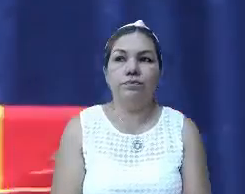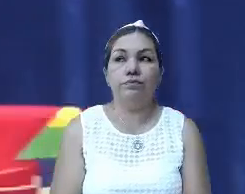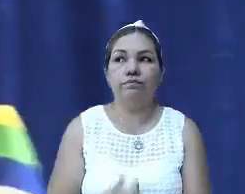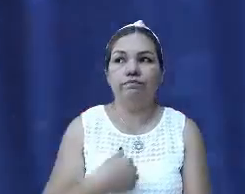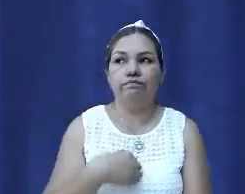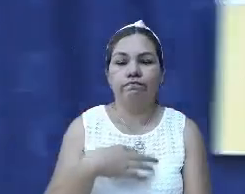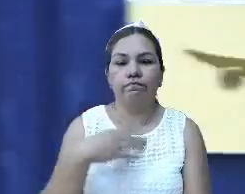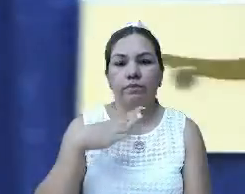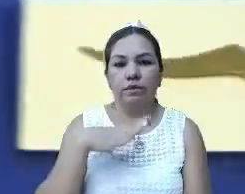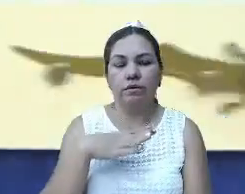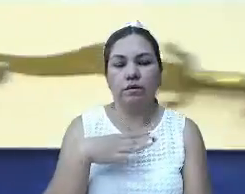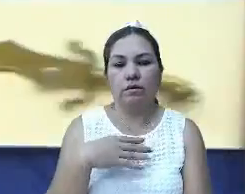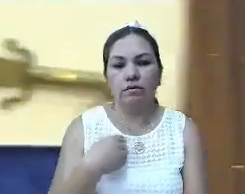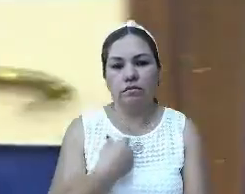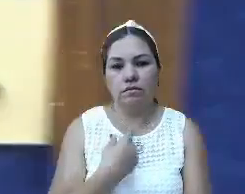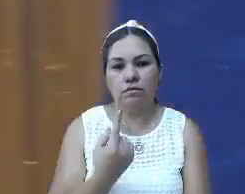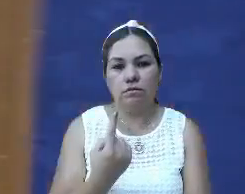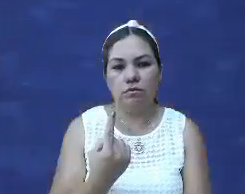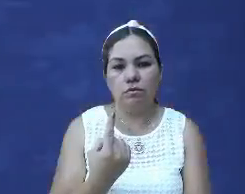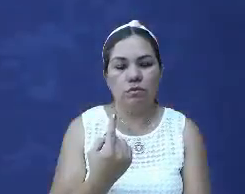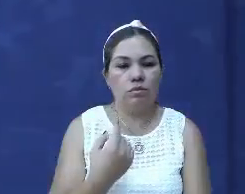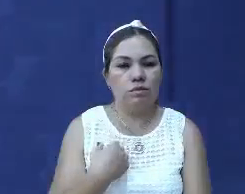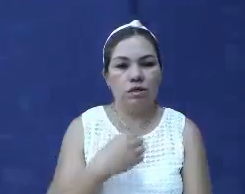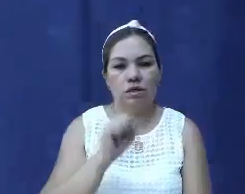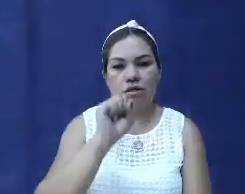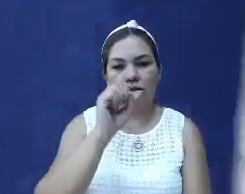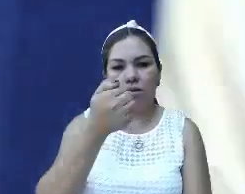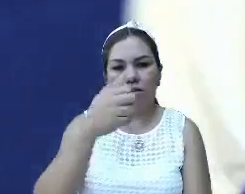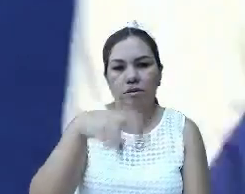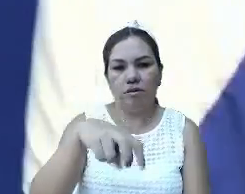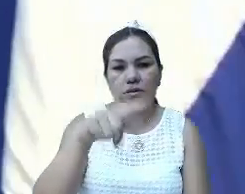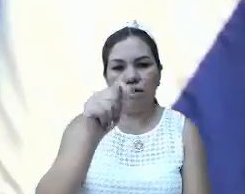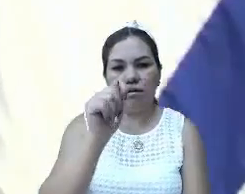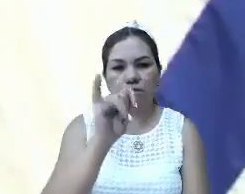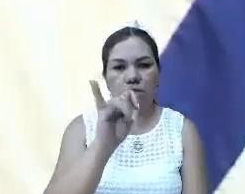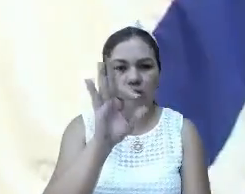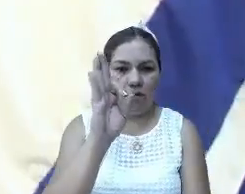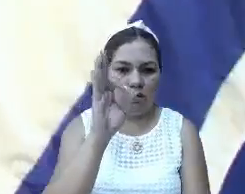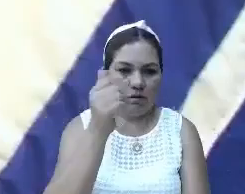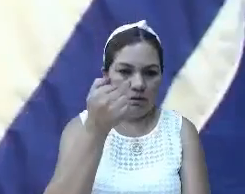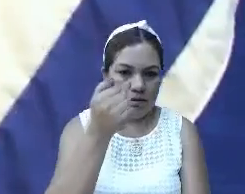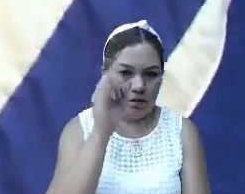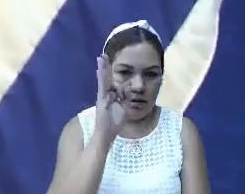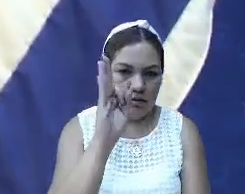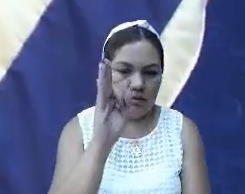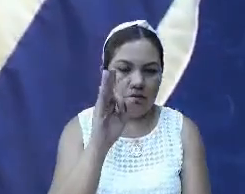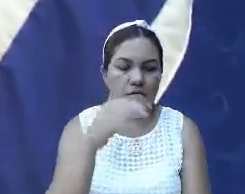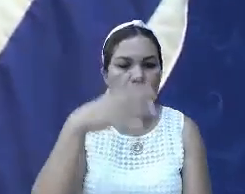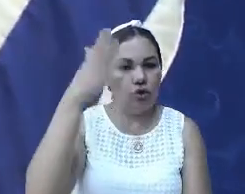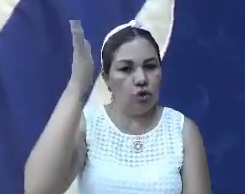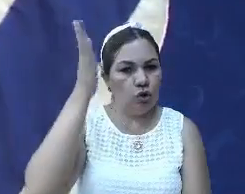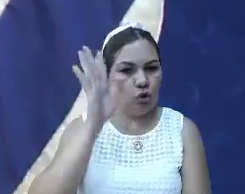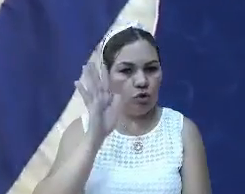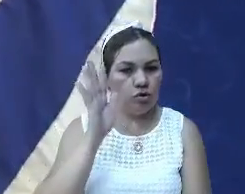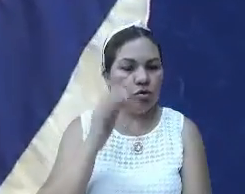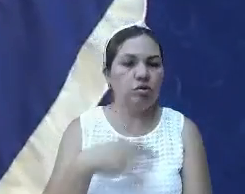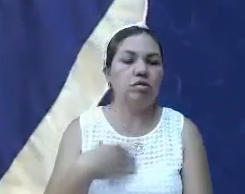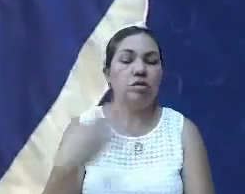está con eso. A santidad Dios te ha llamado. Ese es el producto terminado.